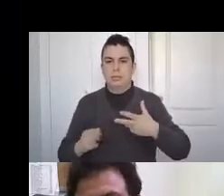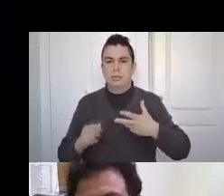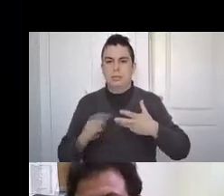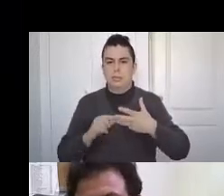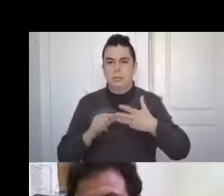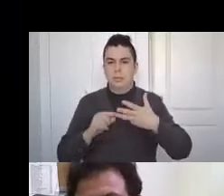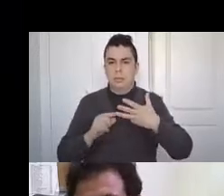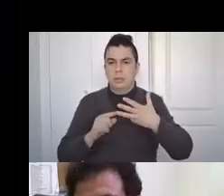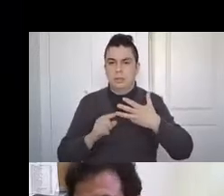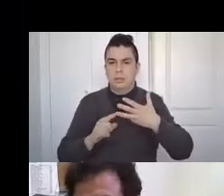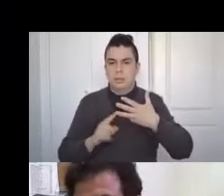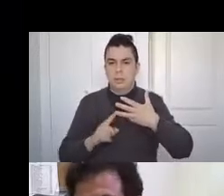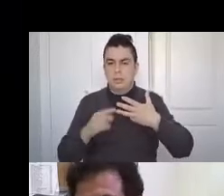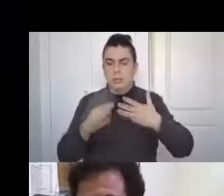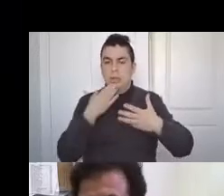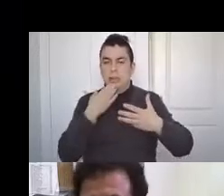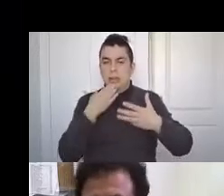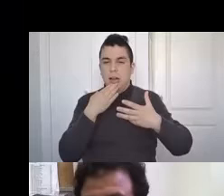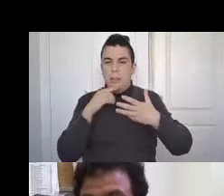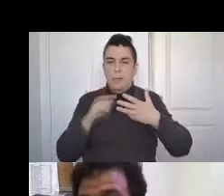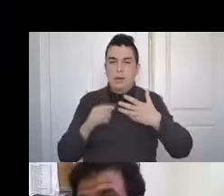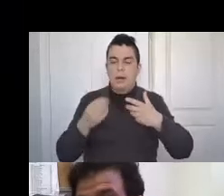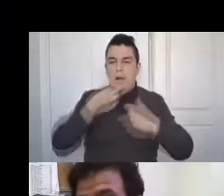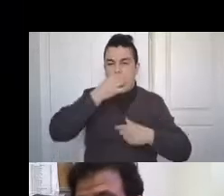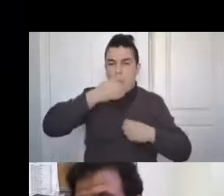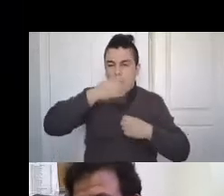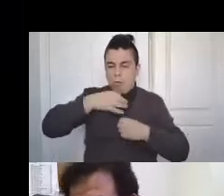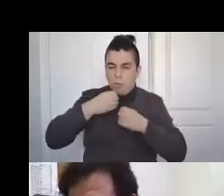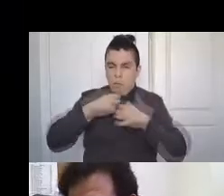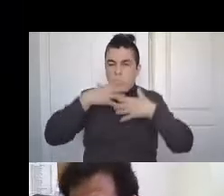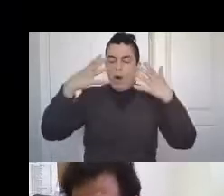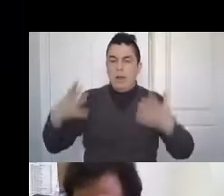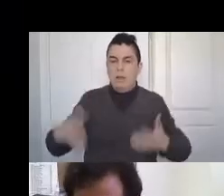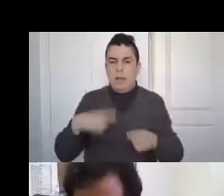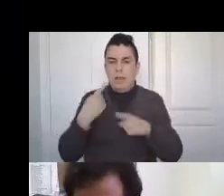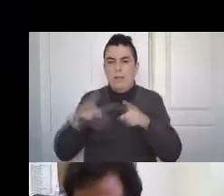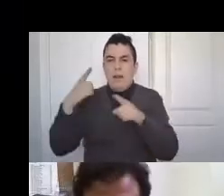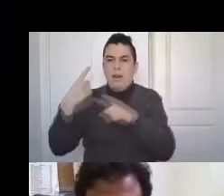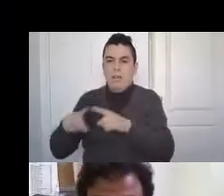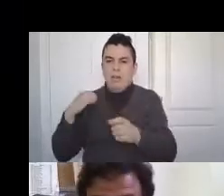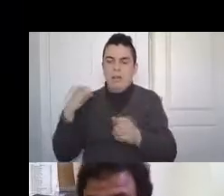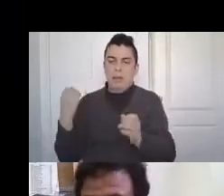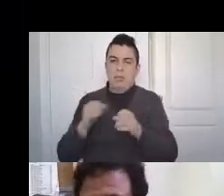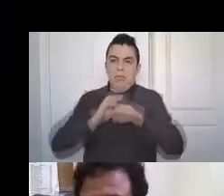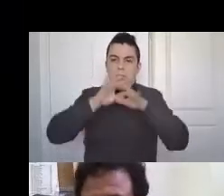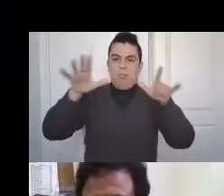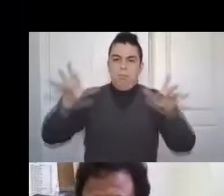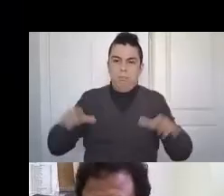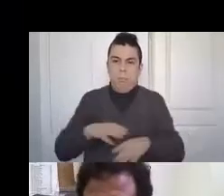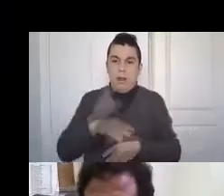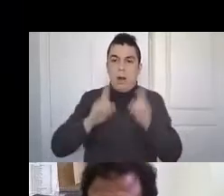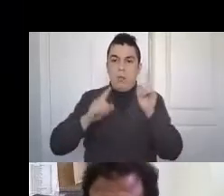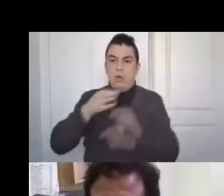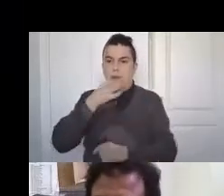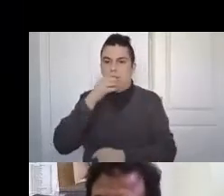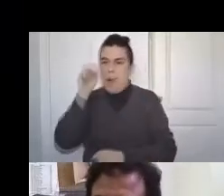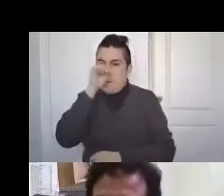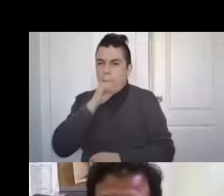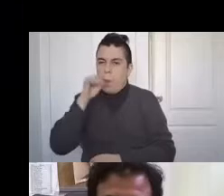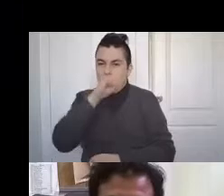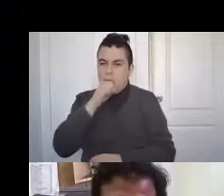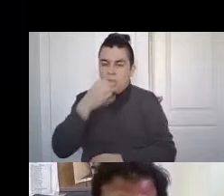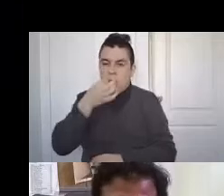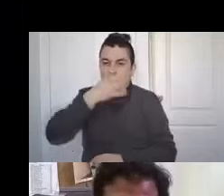influenza, que hemos tenido diferentes brotes, ¿cierto?, en el tiempo, con el que conocemos, ¿cierto?, de esta influenza porcina que le llamamos, en